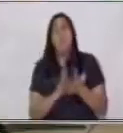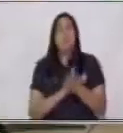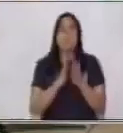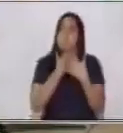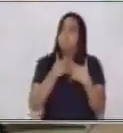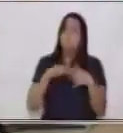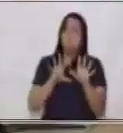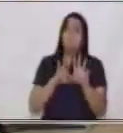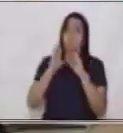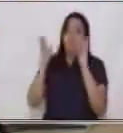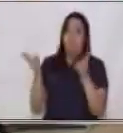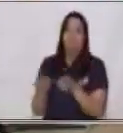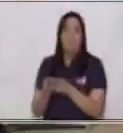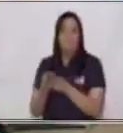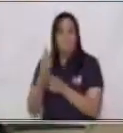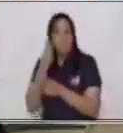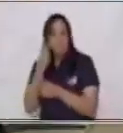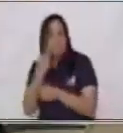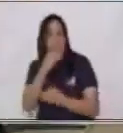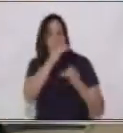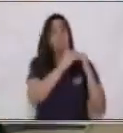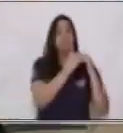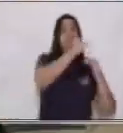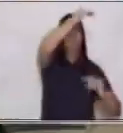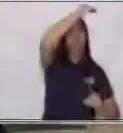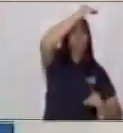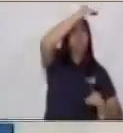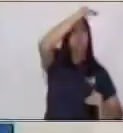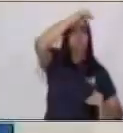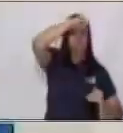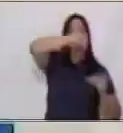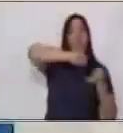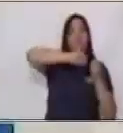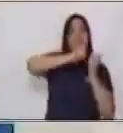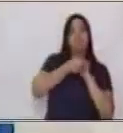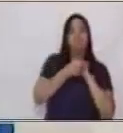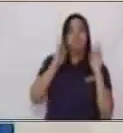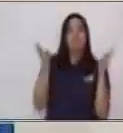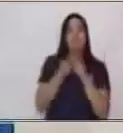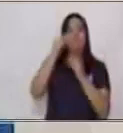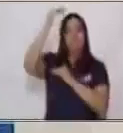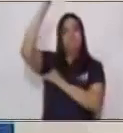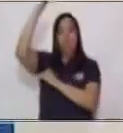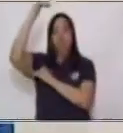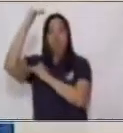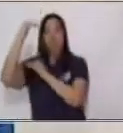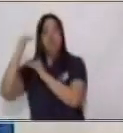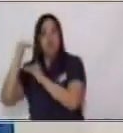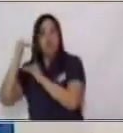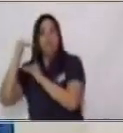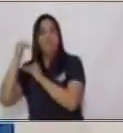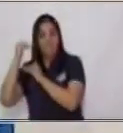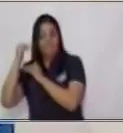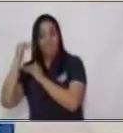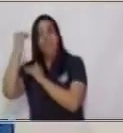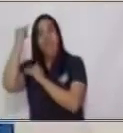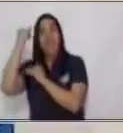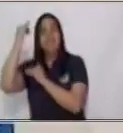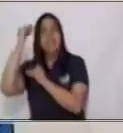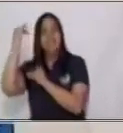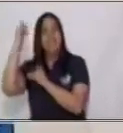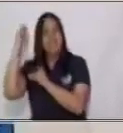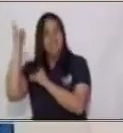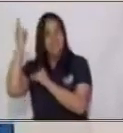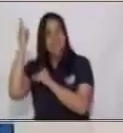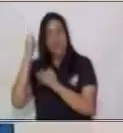y extrajimos lo más importante. Las ideas principales. Ten presente de